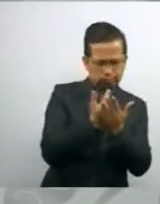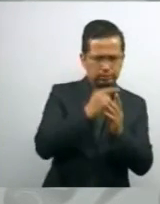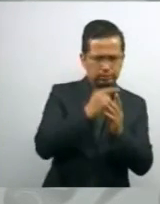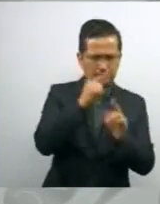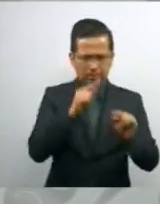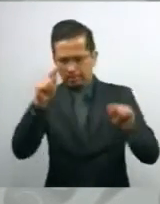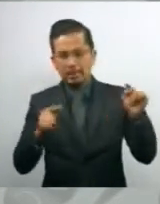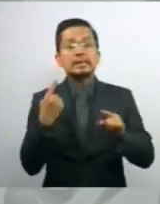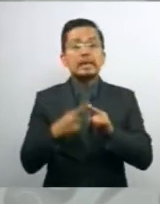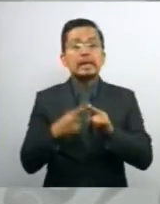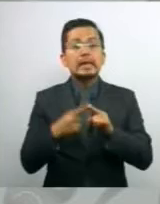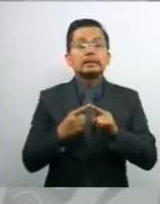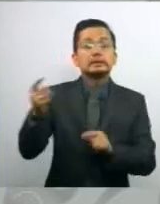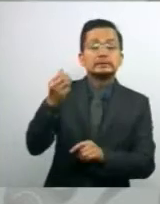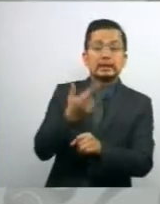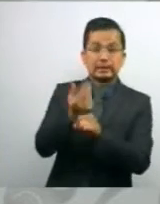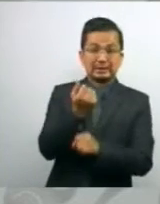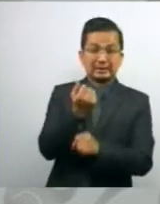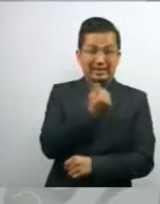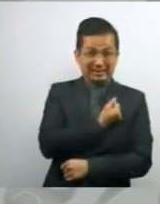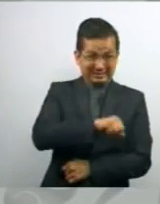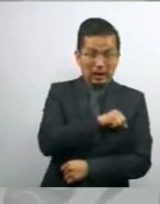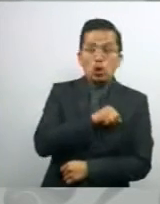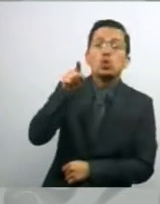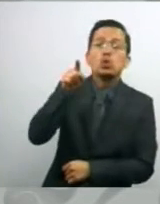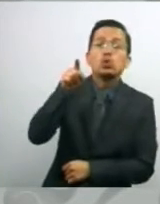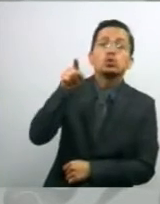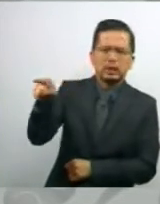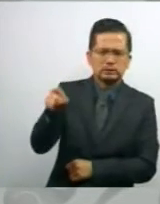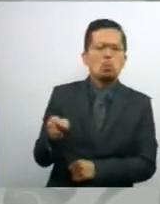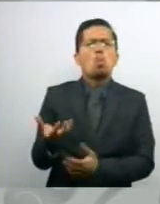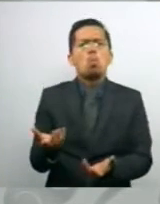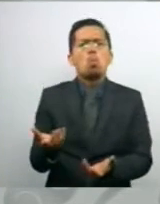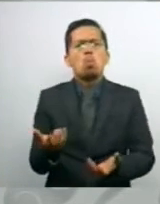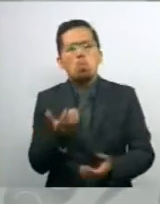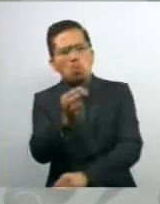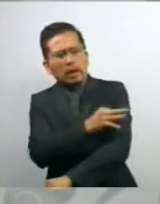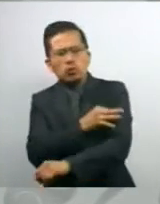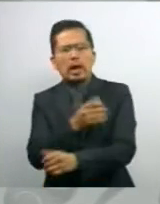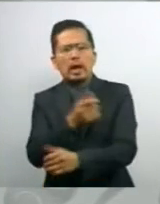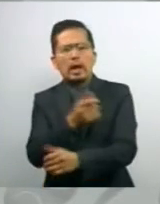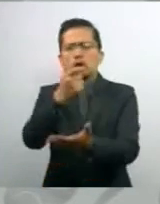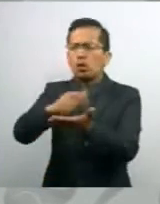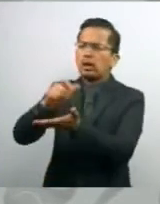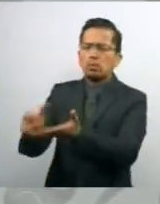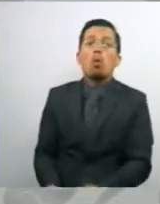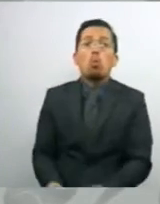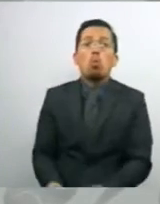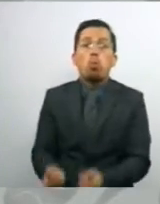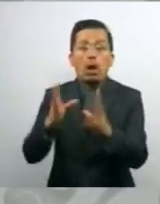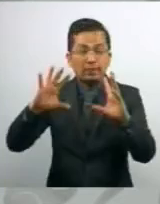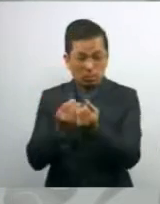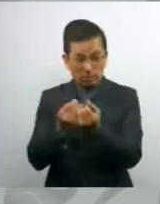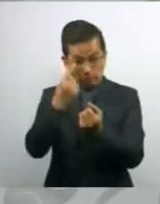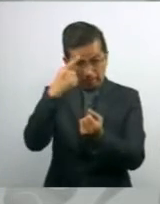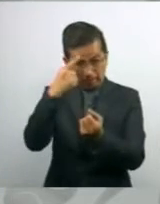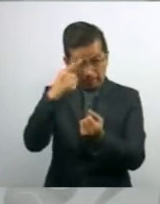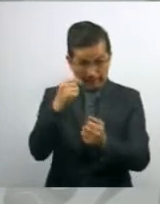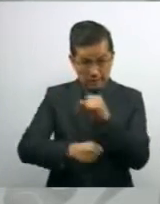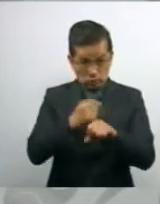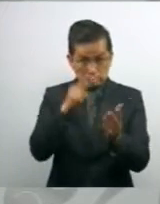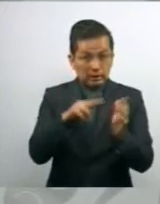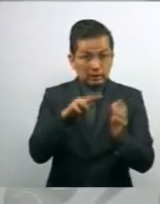nos responde la Secretaría de Salud de la adquisición para las vacunas tan solo para el 2019, en